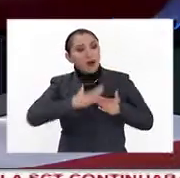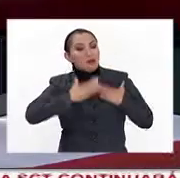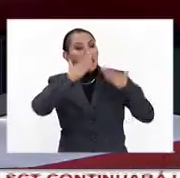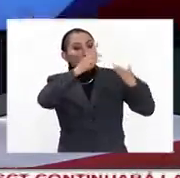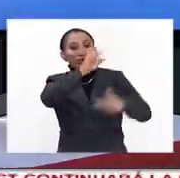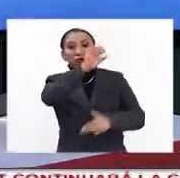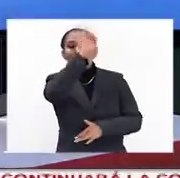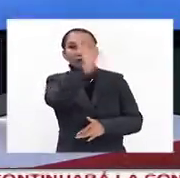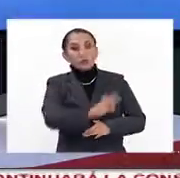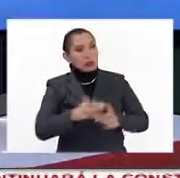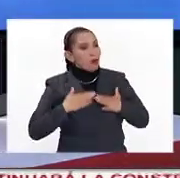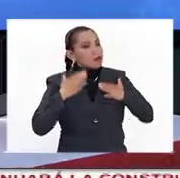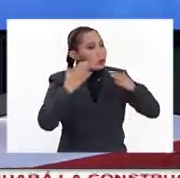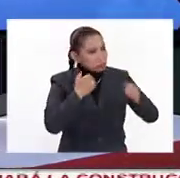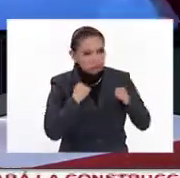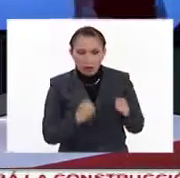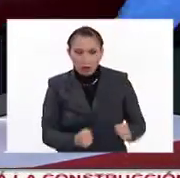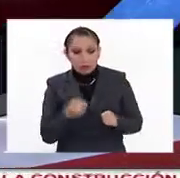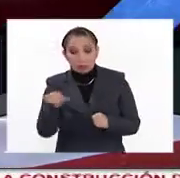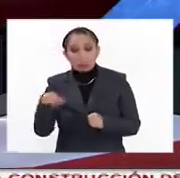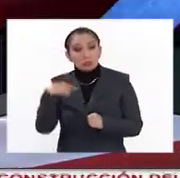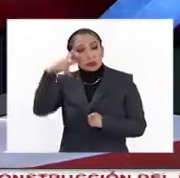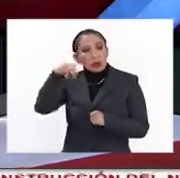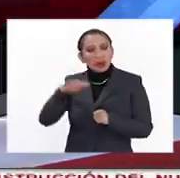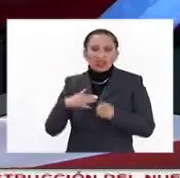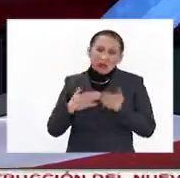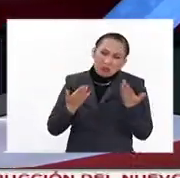de 80%. Claro. Entonces,